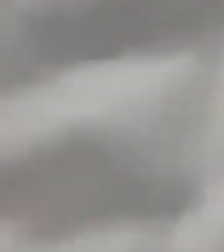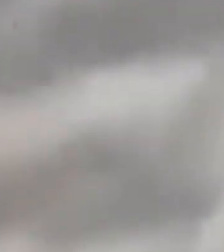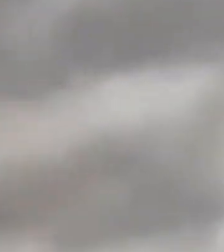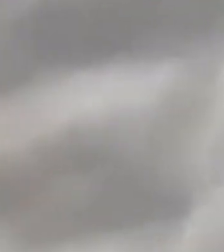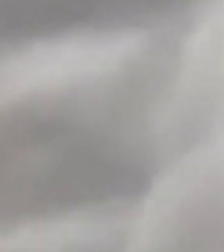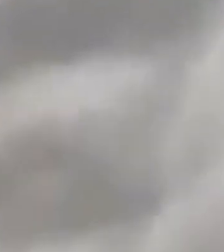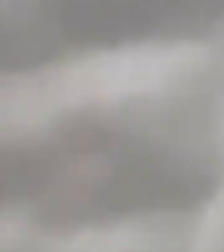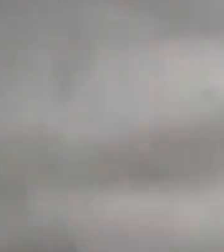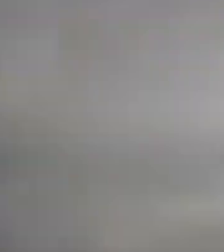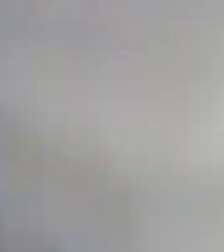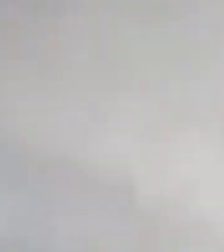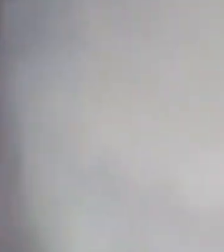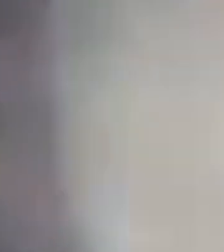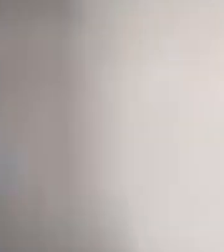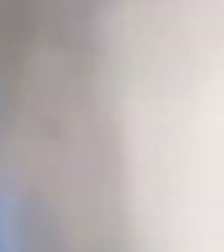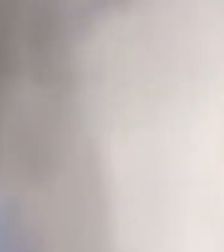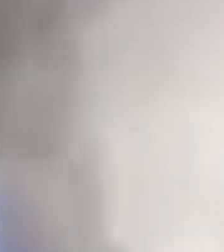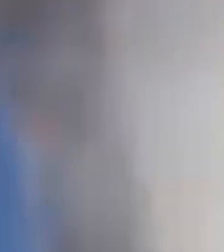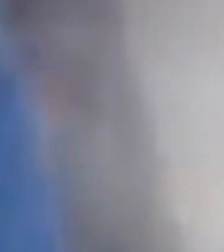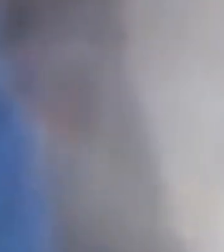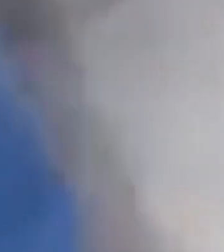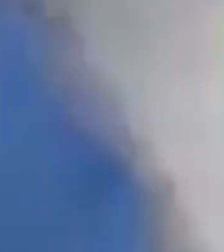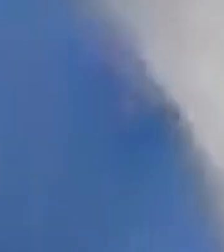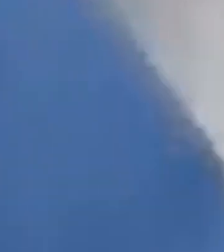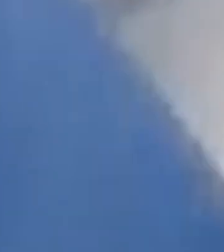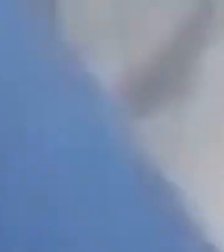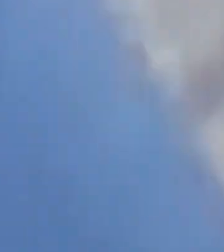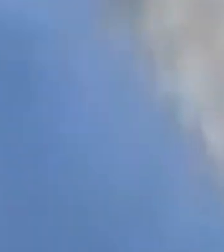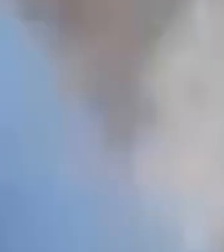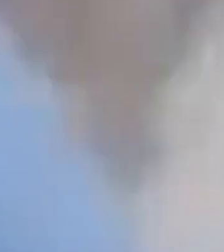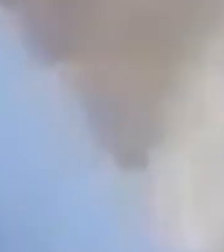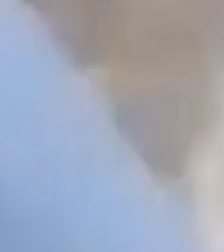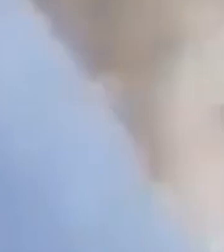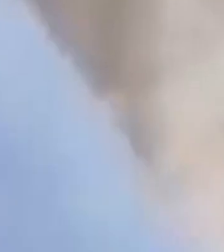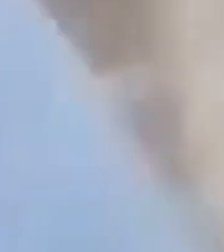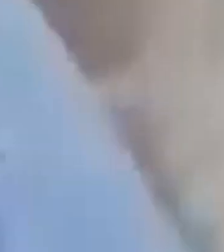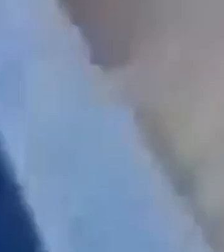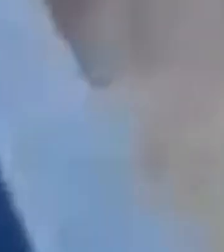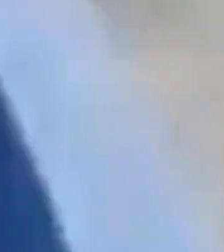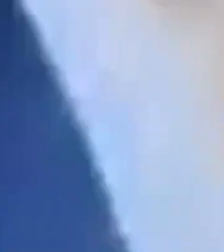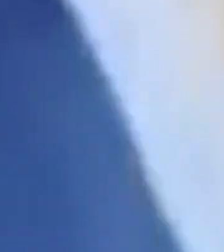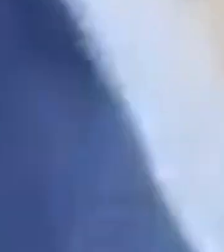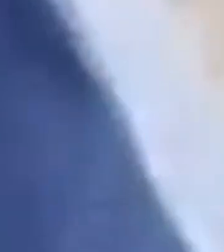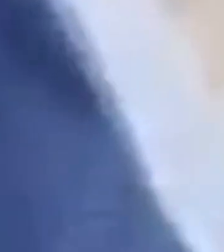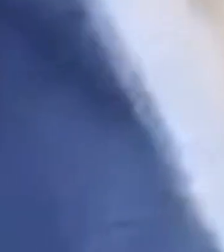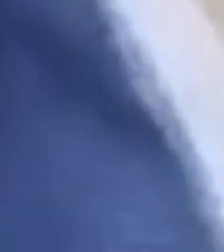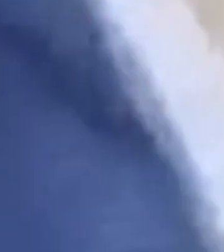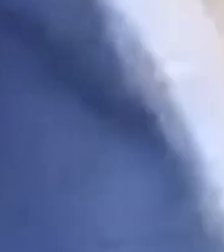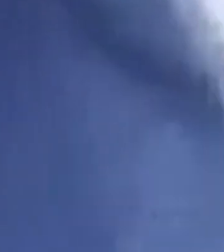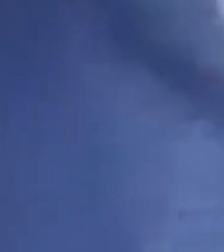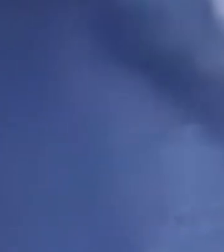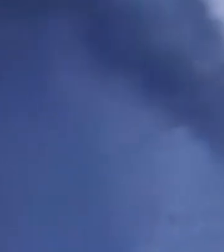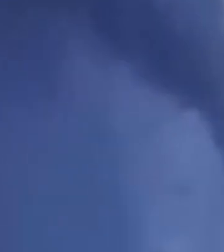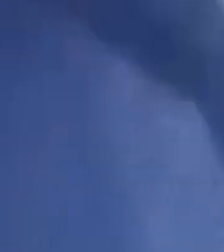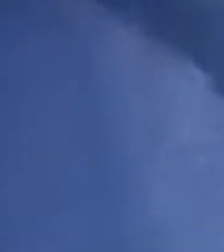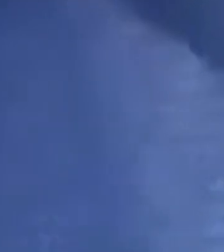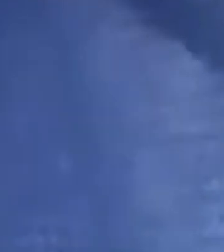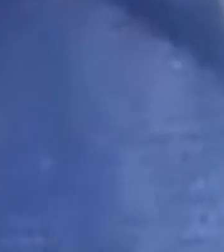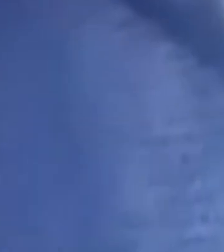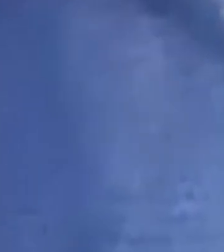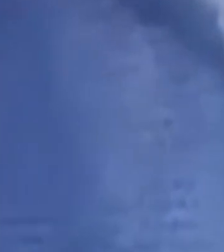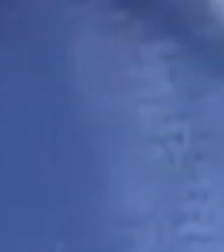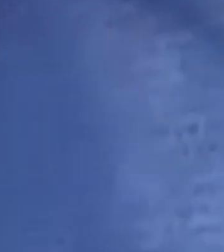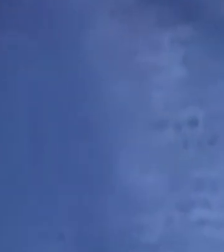robledo vamos a nosotros a través de la secreta de salud a presentar las